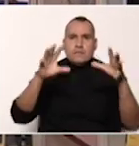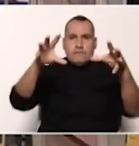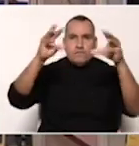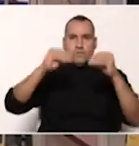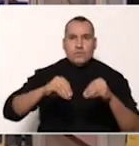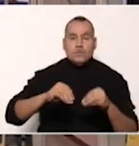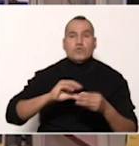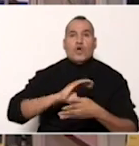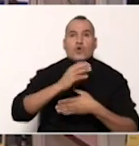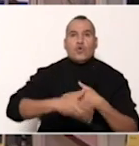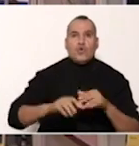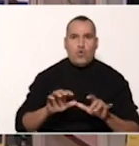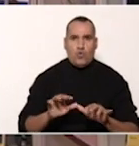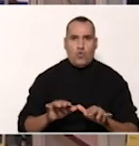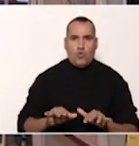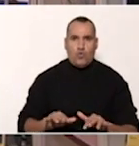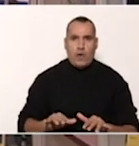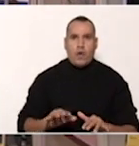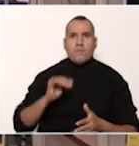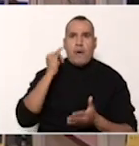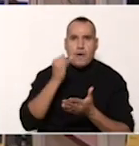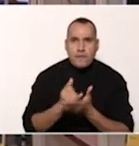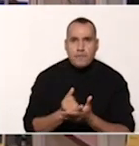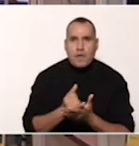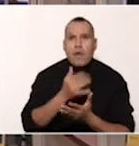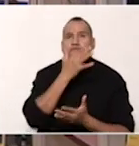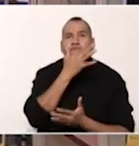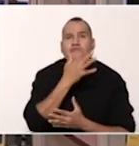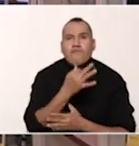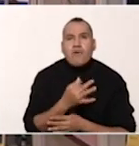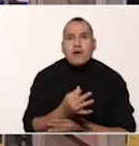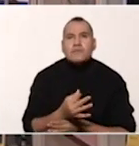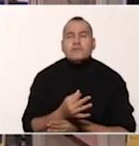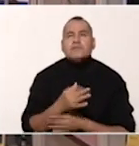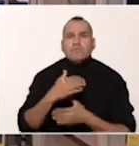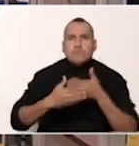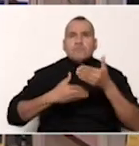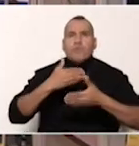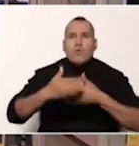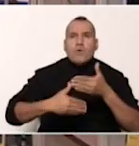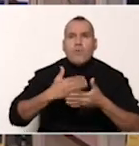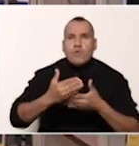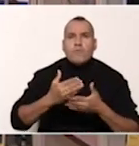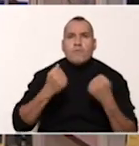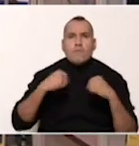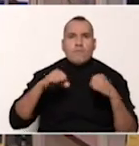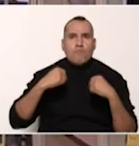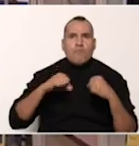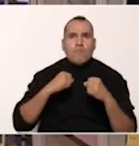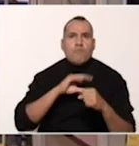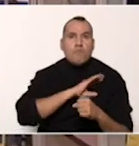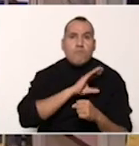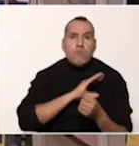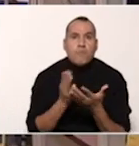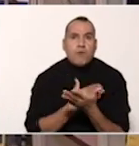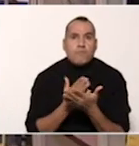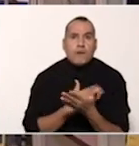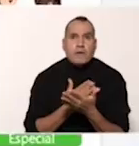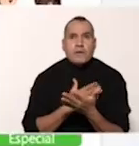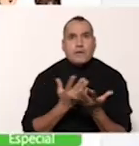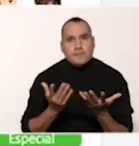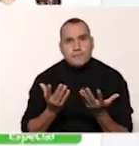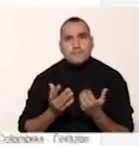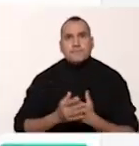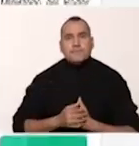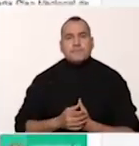descargues Bluefish y lo instales en tu Canaima. De manera muy sencilla podrás desarrollar tus propias páginas web. Y bueno, ya que hablamos de páginas